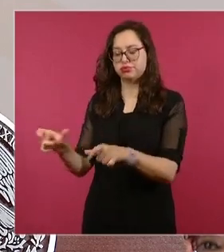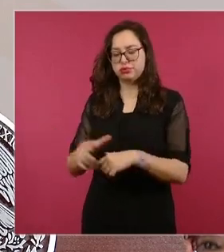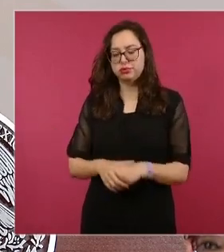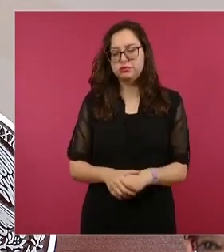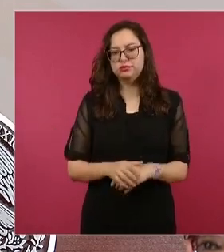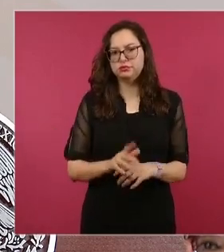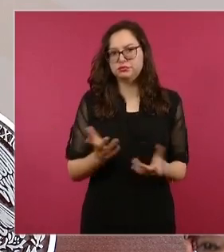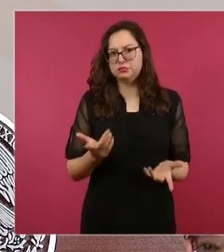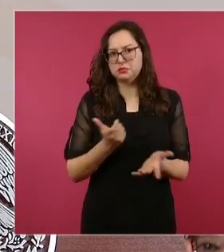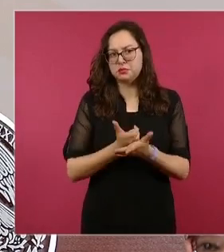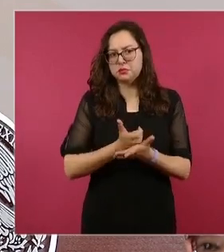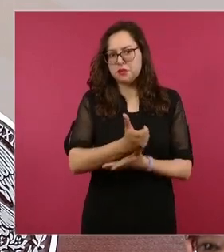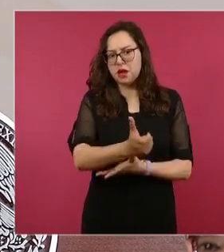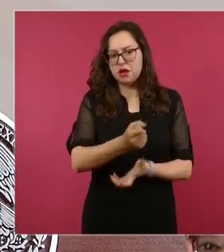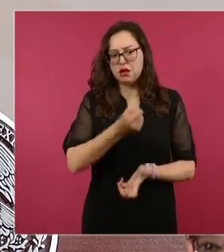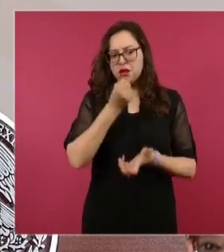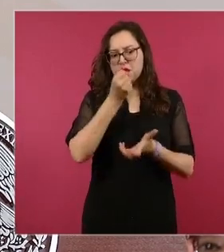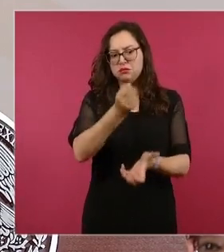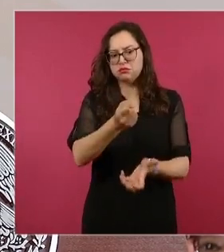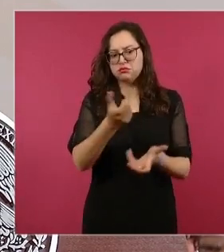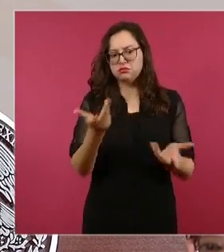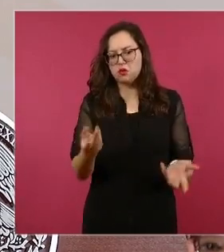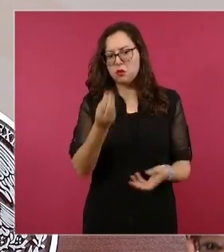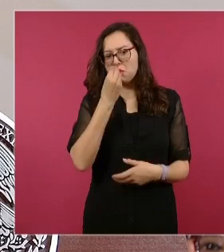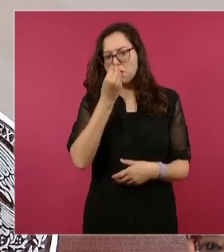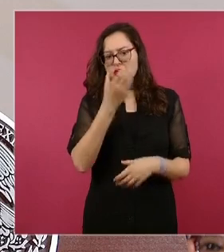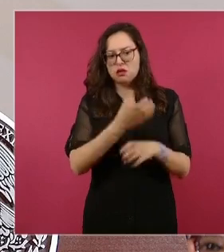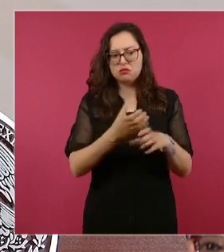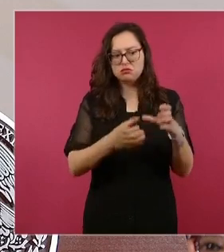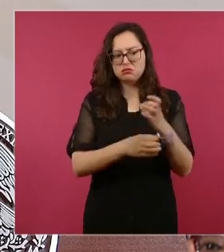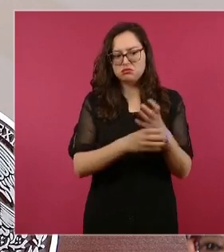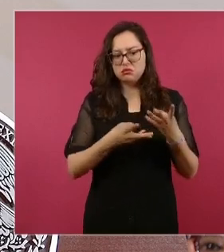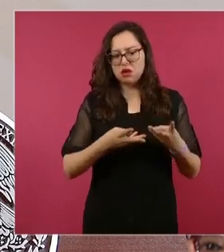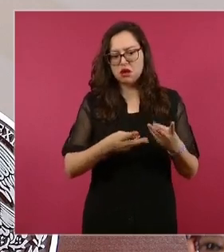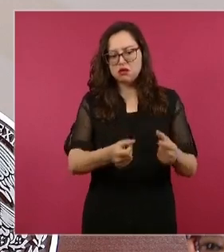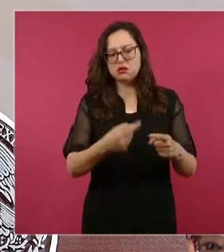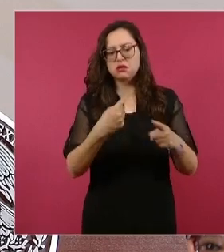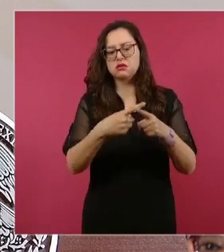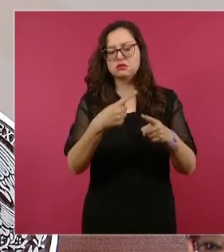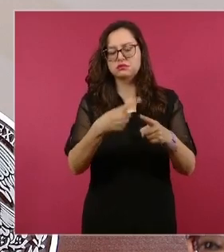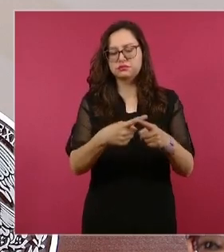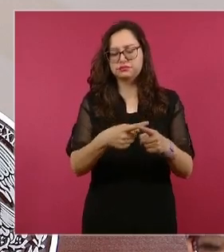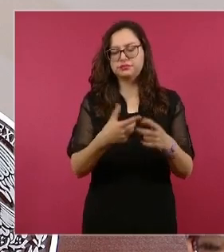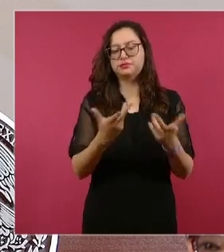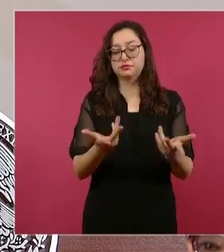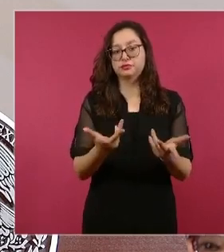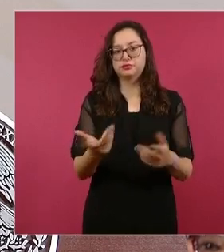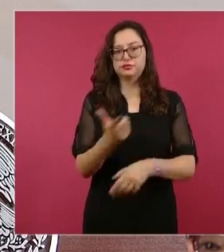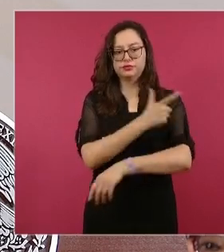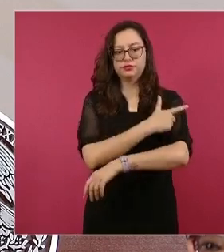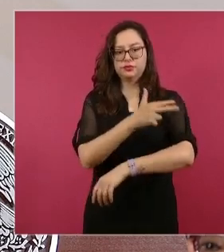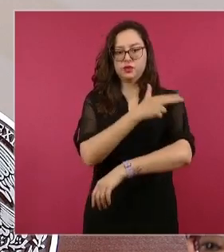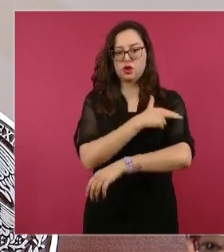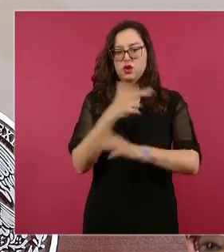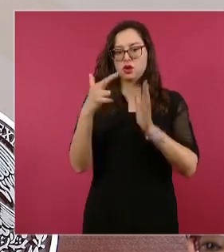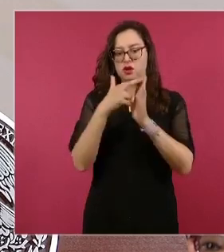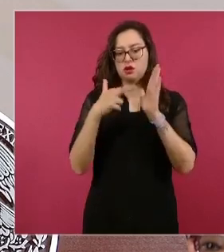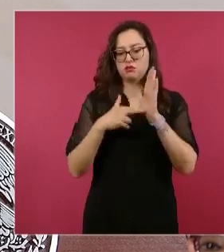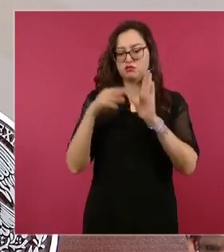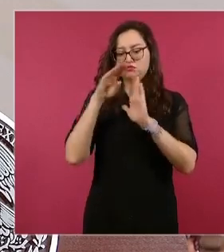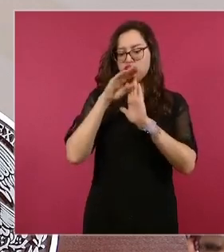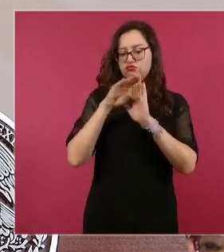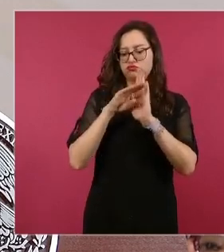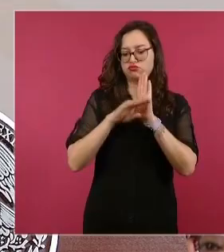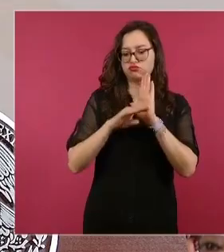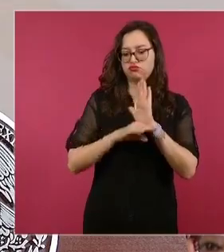normas de austeridad emitidas por el Gobierno de la República. La Guardia Nacional cumple sus obligaciones de